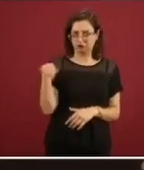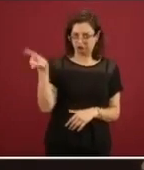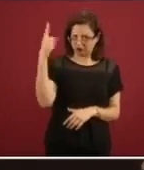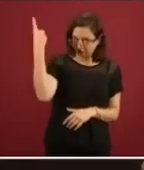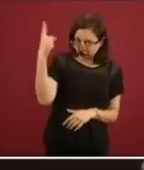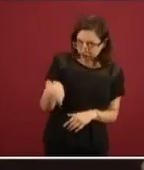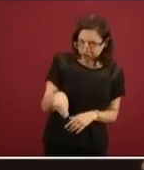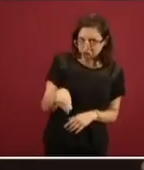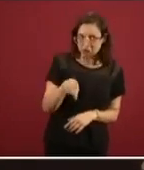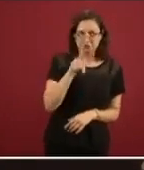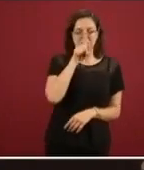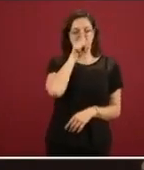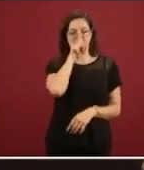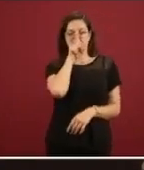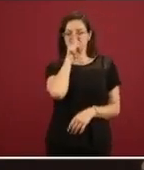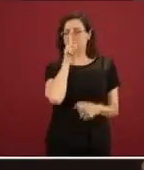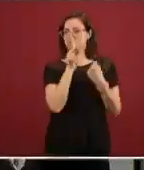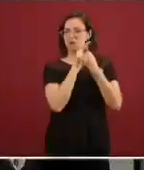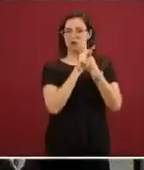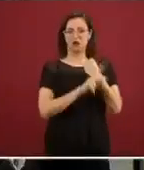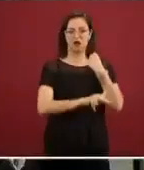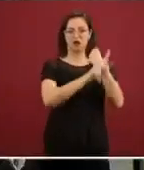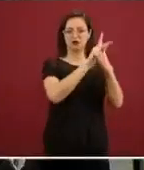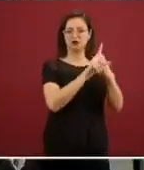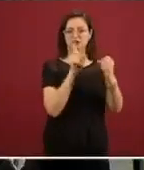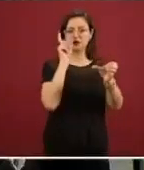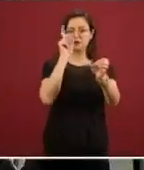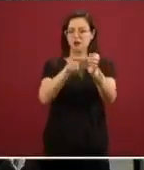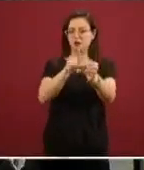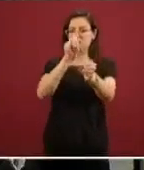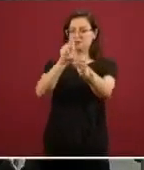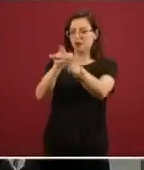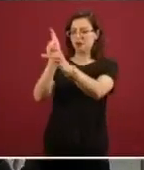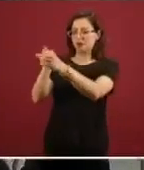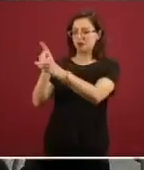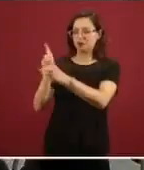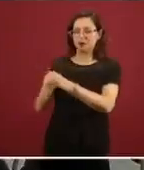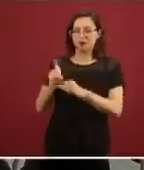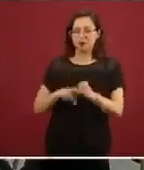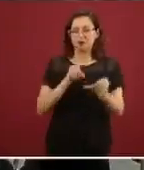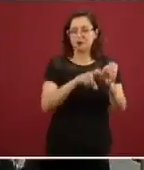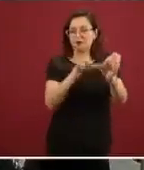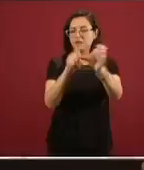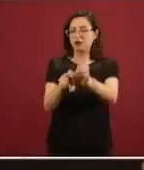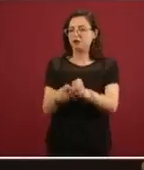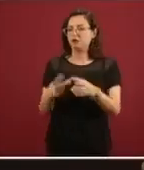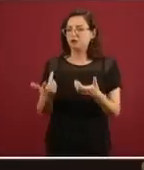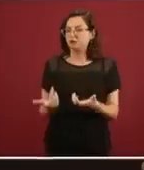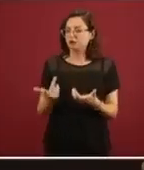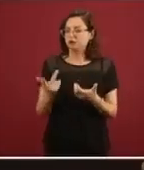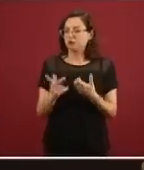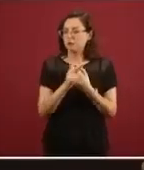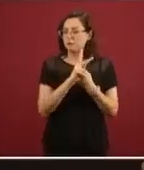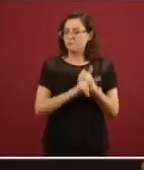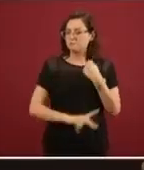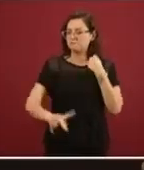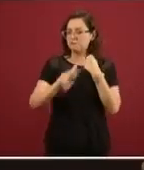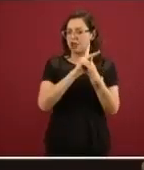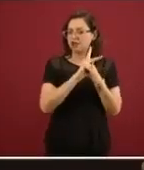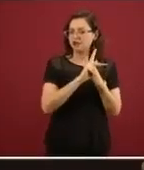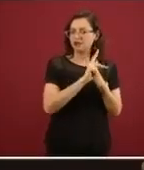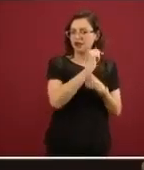por estados libres y soberanos, por países, técnicamente se llaman estados miembros, y la soberanía de